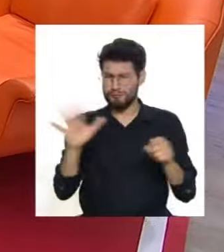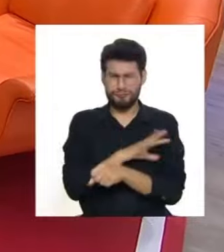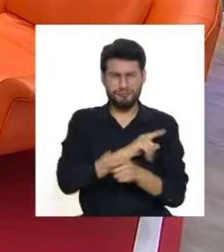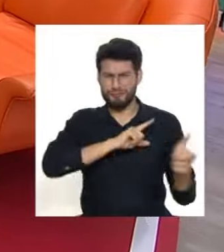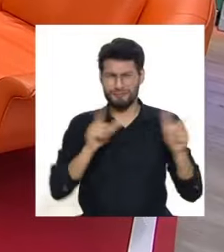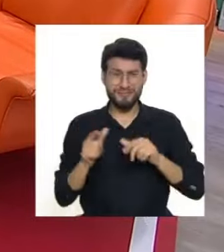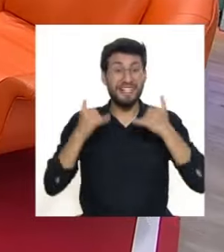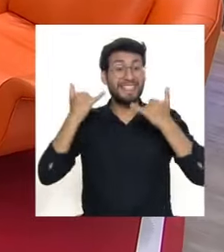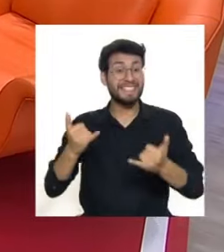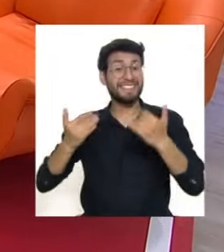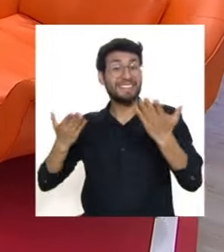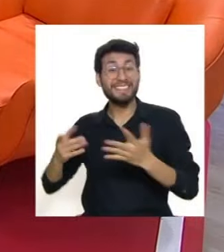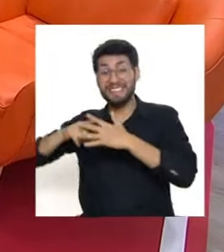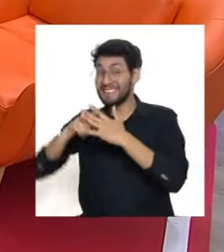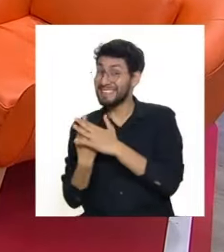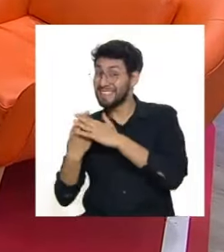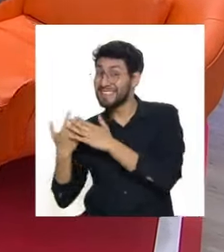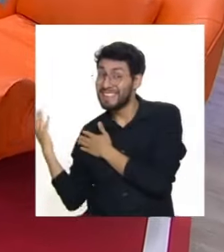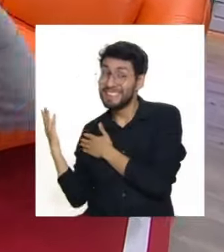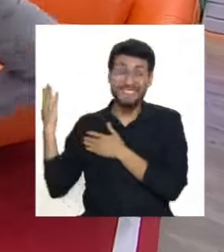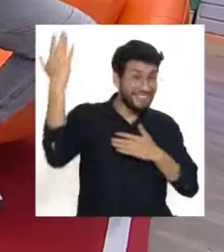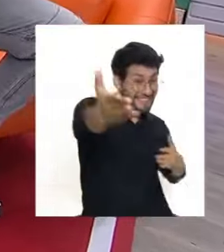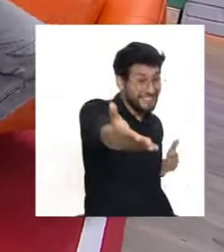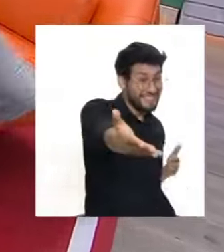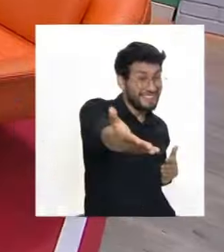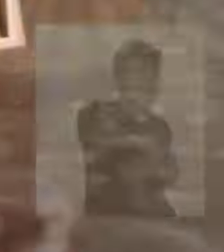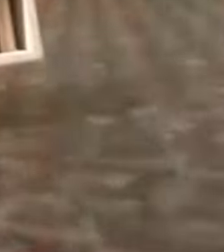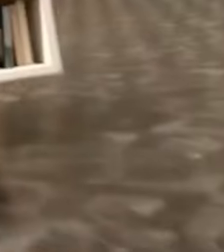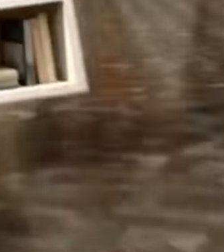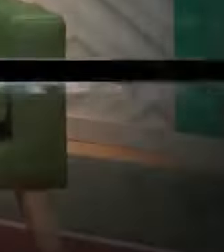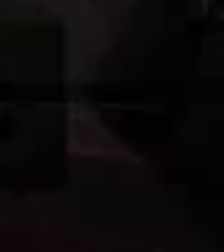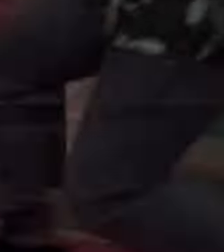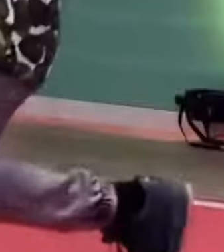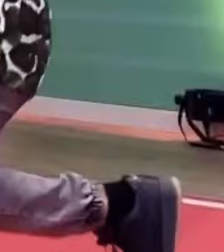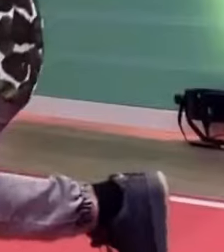Por favor, sí. Y arranquemos así.